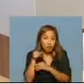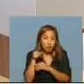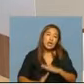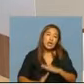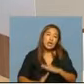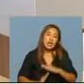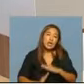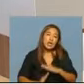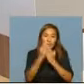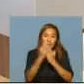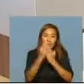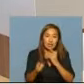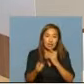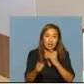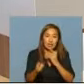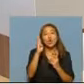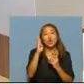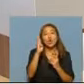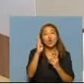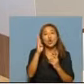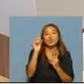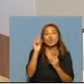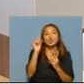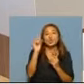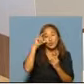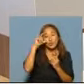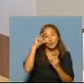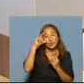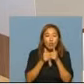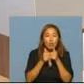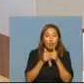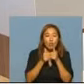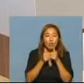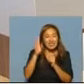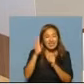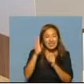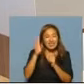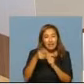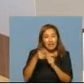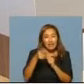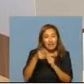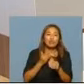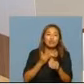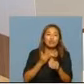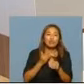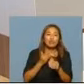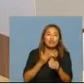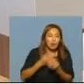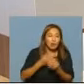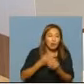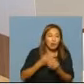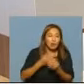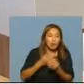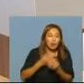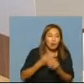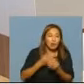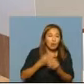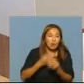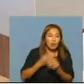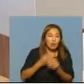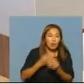ministro Abu Robles está acompañando y tiene muy bien claro a dónde debemos llegar, nos sentimos seguros en ese